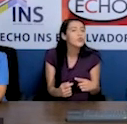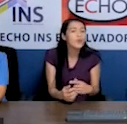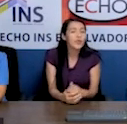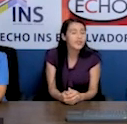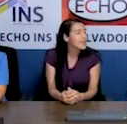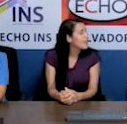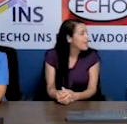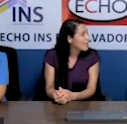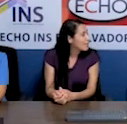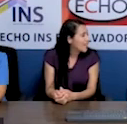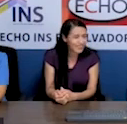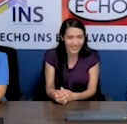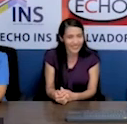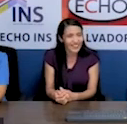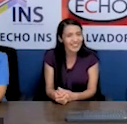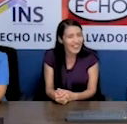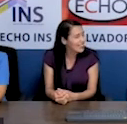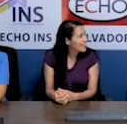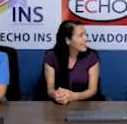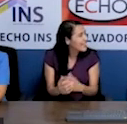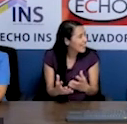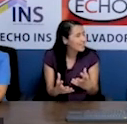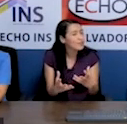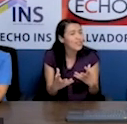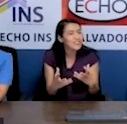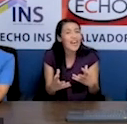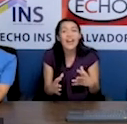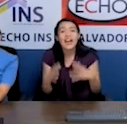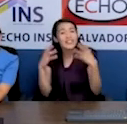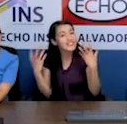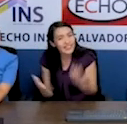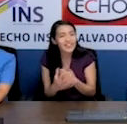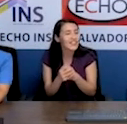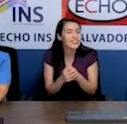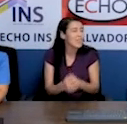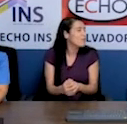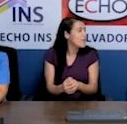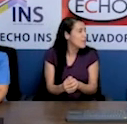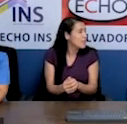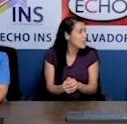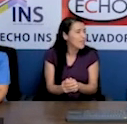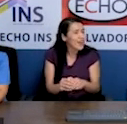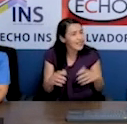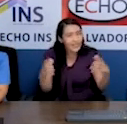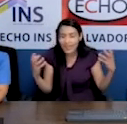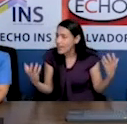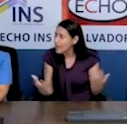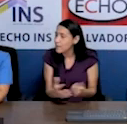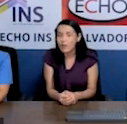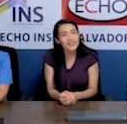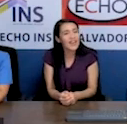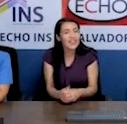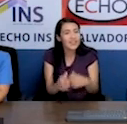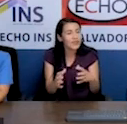diabética con un tumor cerebral debutante. ¿Qué tal? ¿Qué tal eso? Y me decía, hay que sacarla del estado epiléptico, hay